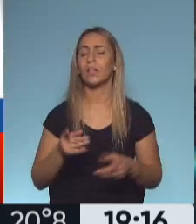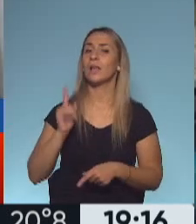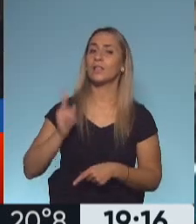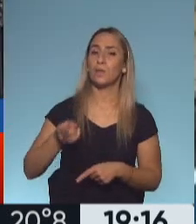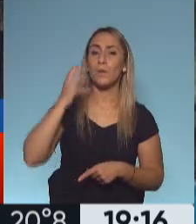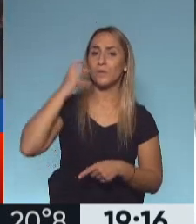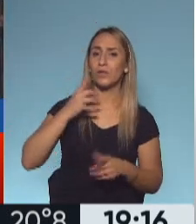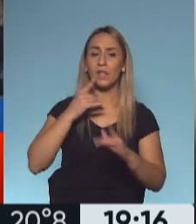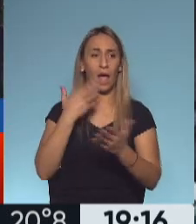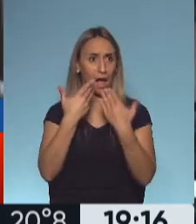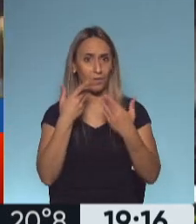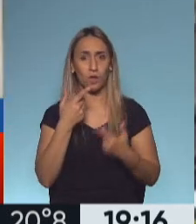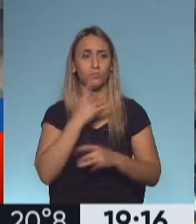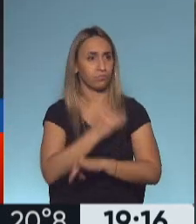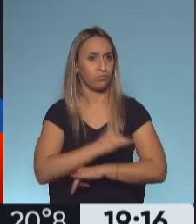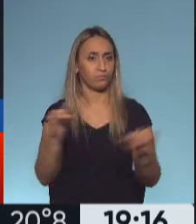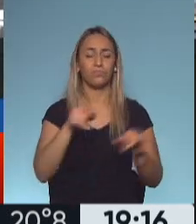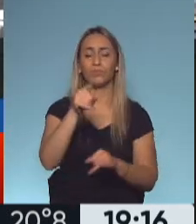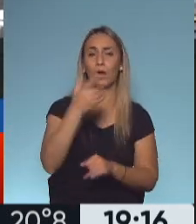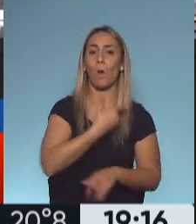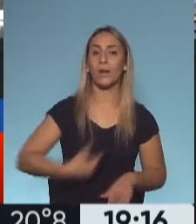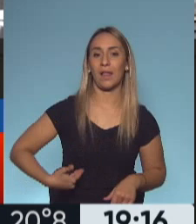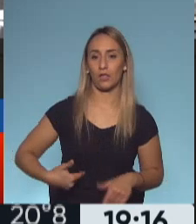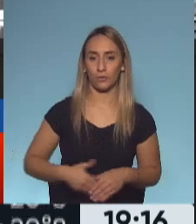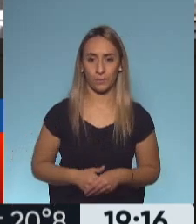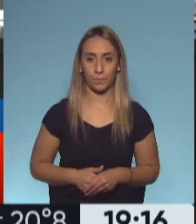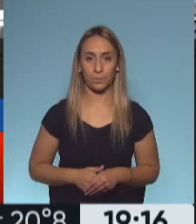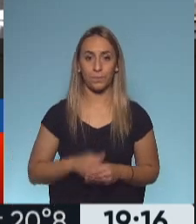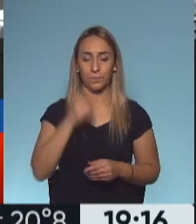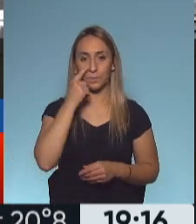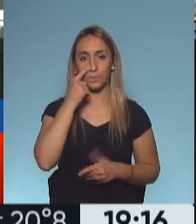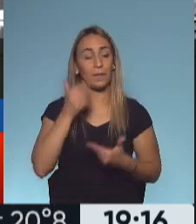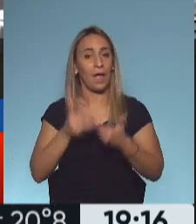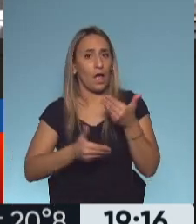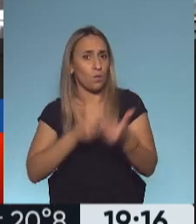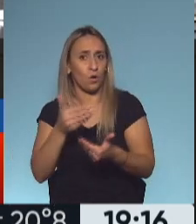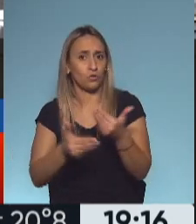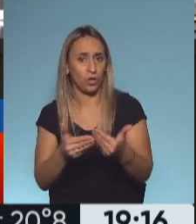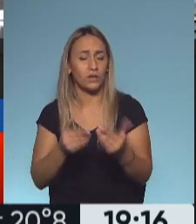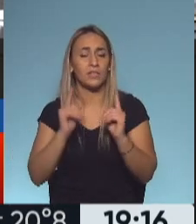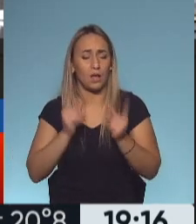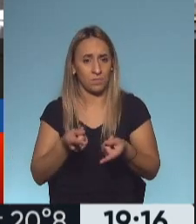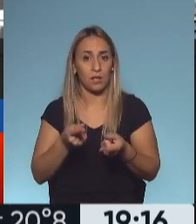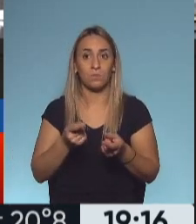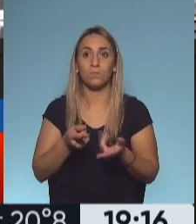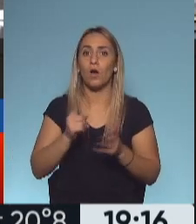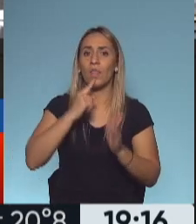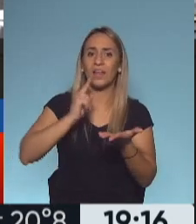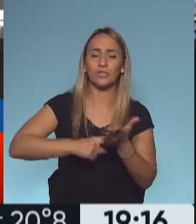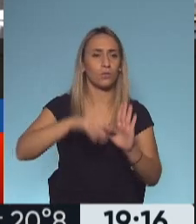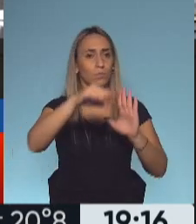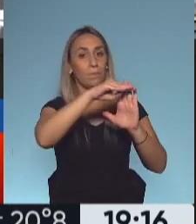Exacto. compartir ese pasaje de la conferencia Dale. de hoy. La evolución, el impacto positivo, la eficacia de estas